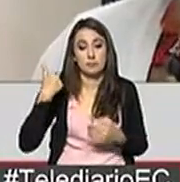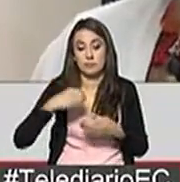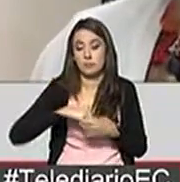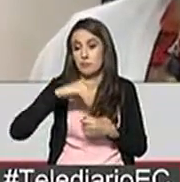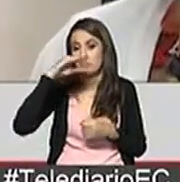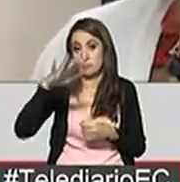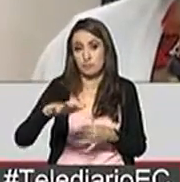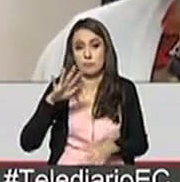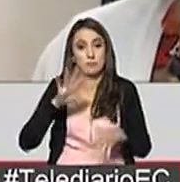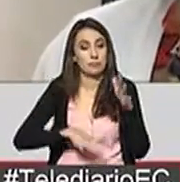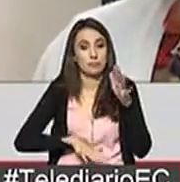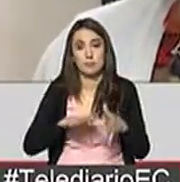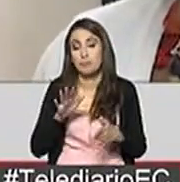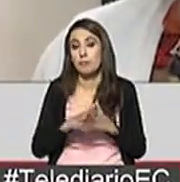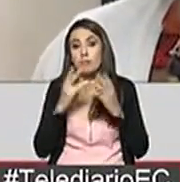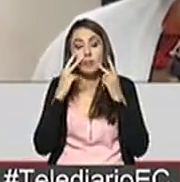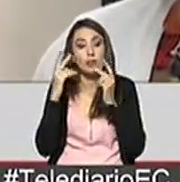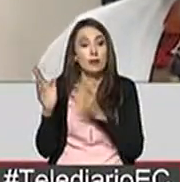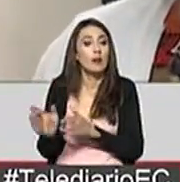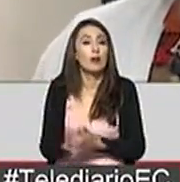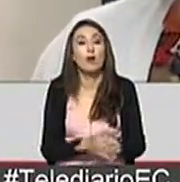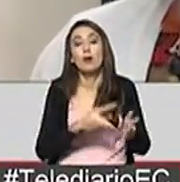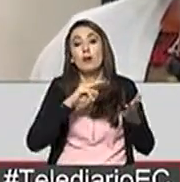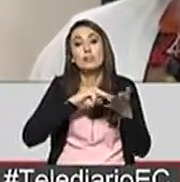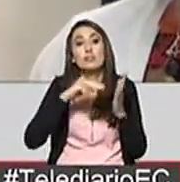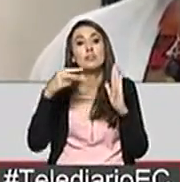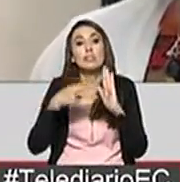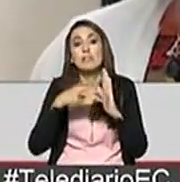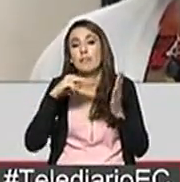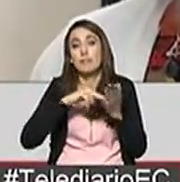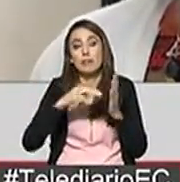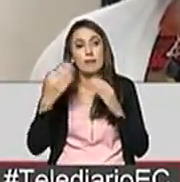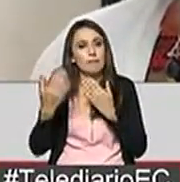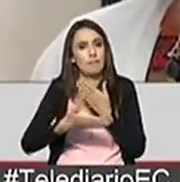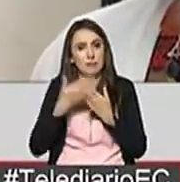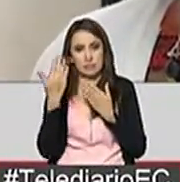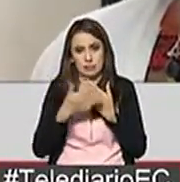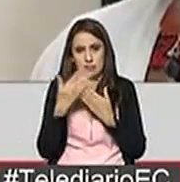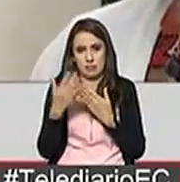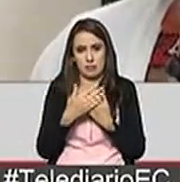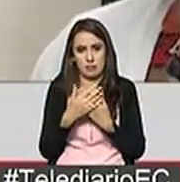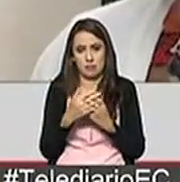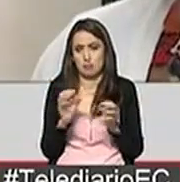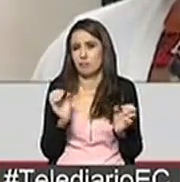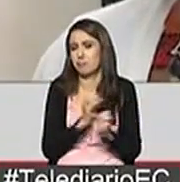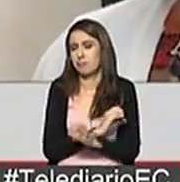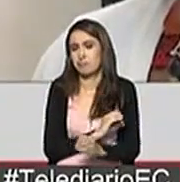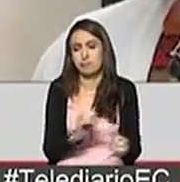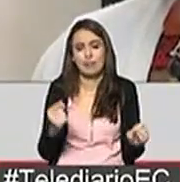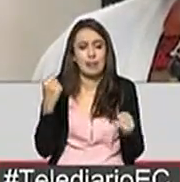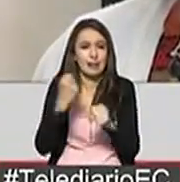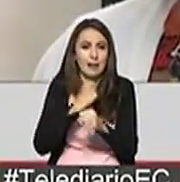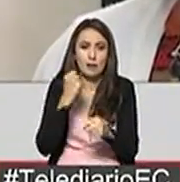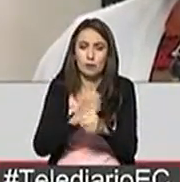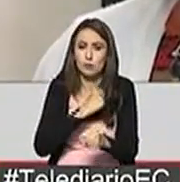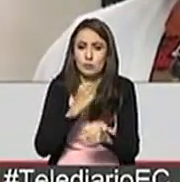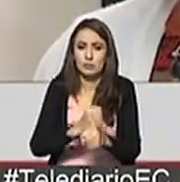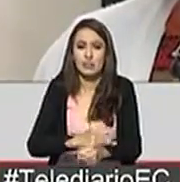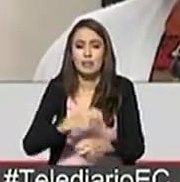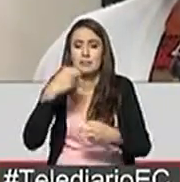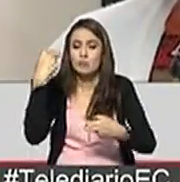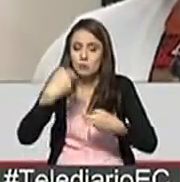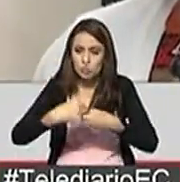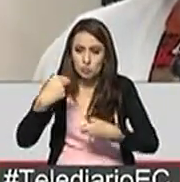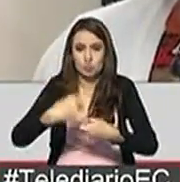mayor retira Andes Petroleum no quiere decir que ha sido fácil para nosotros. Ha sido la lucha que hemos